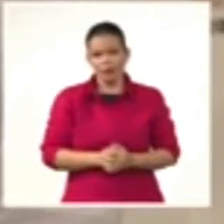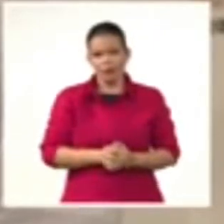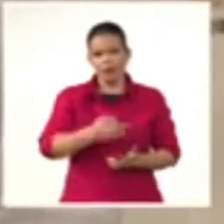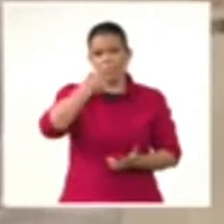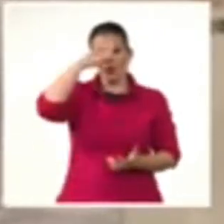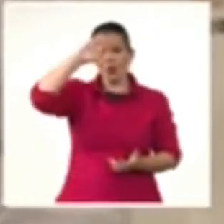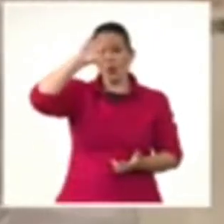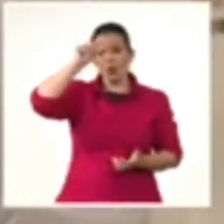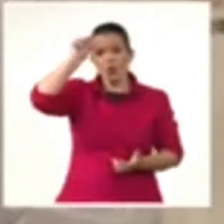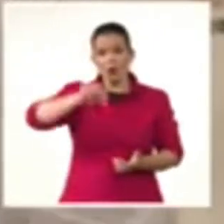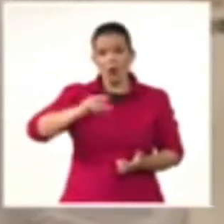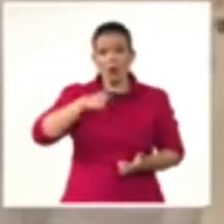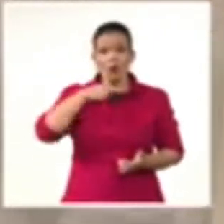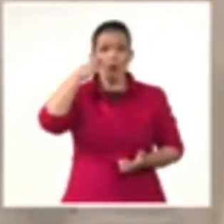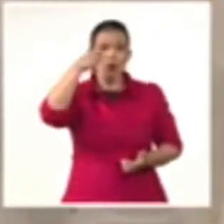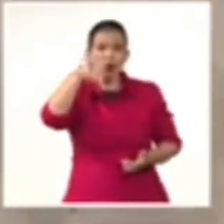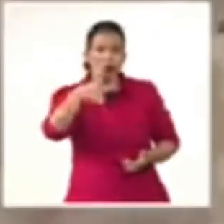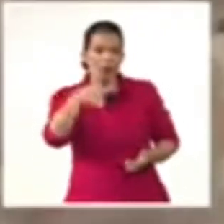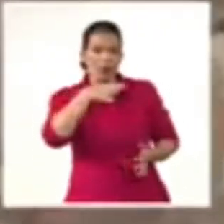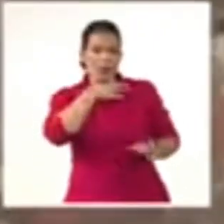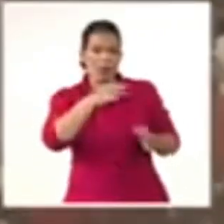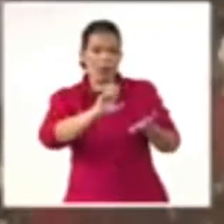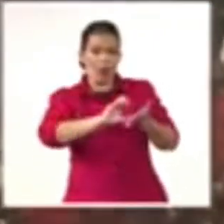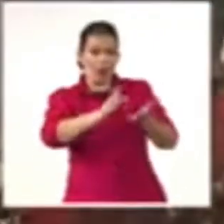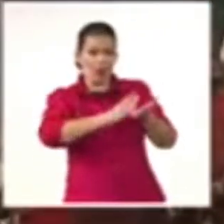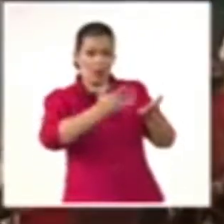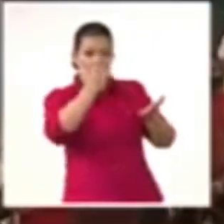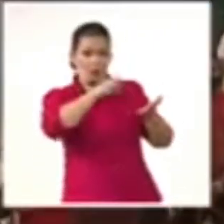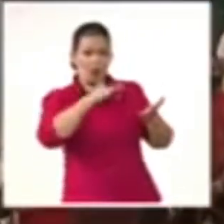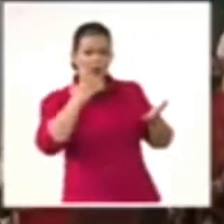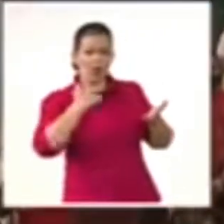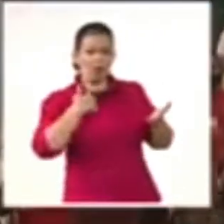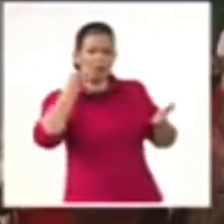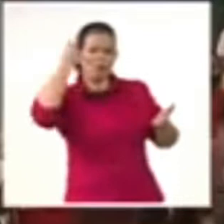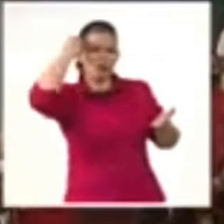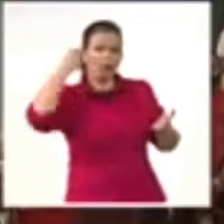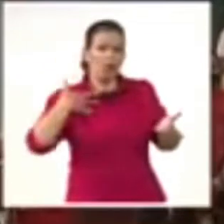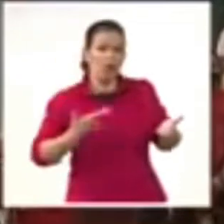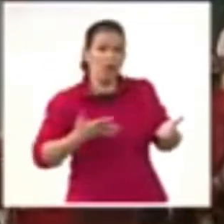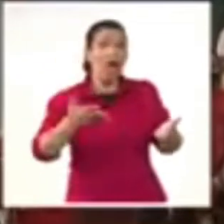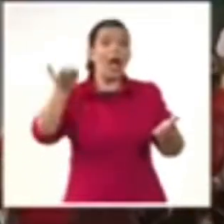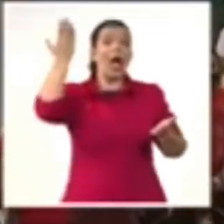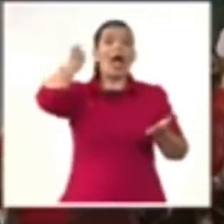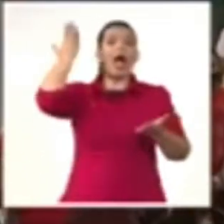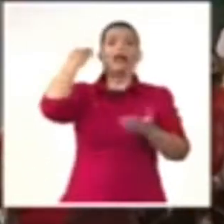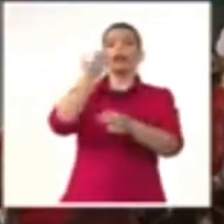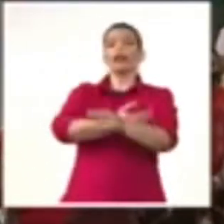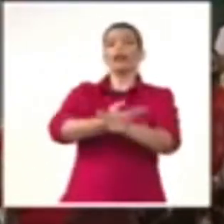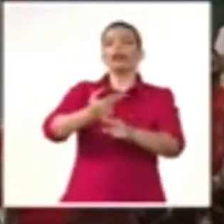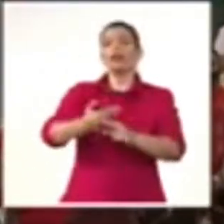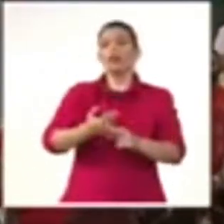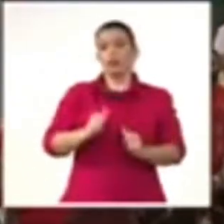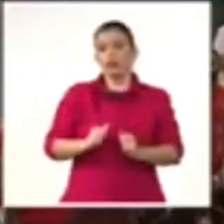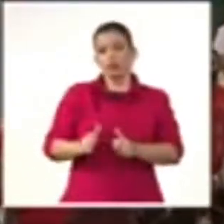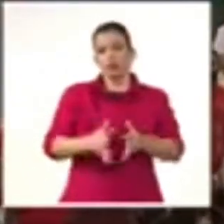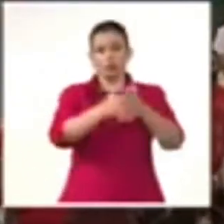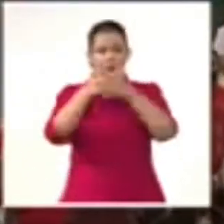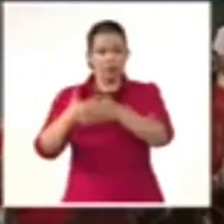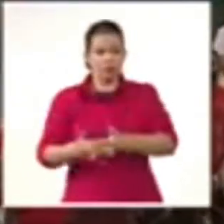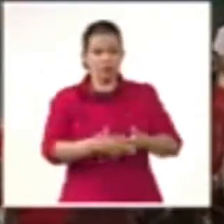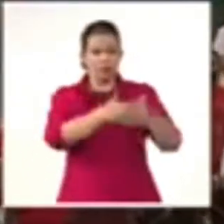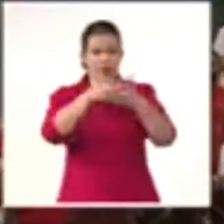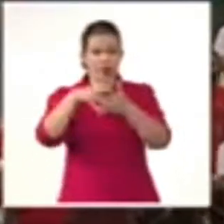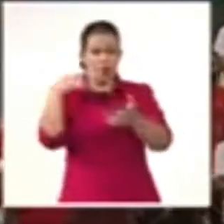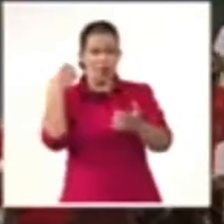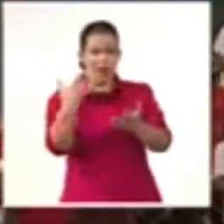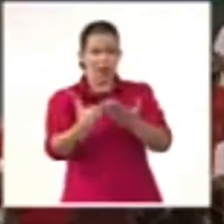saber que cuando las empresas norteamericanas eran prácticamente dueñas de Cuba, sus grandes aliados eran el